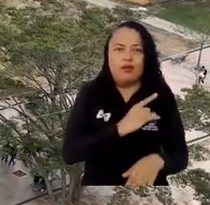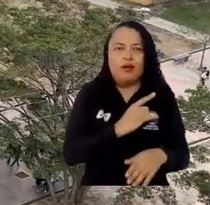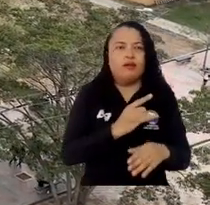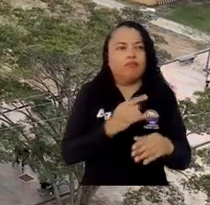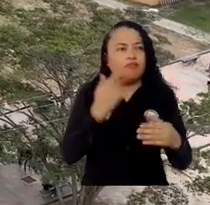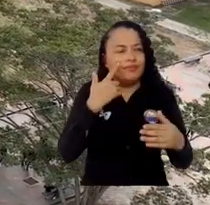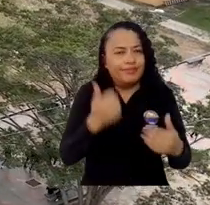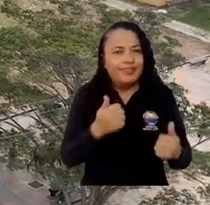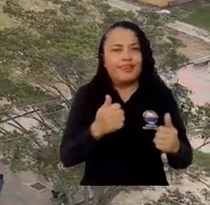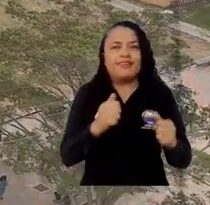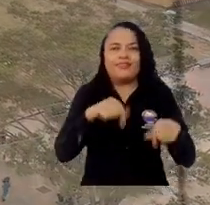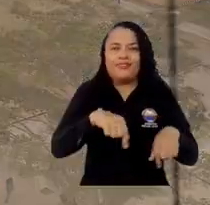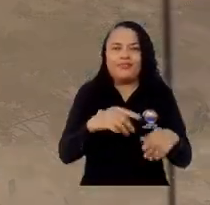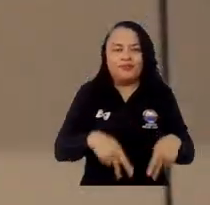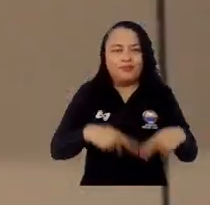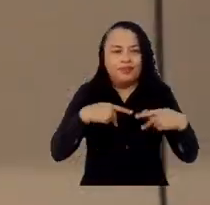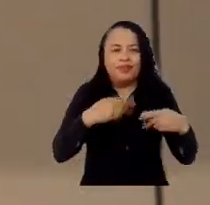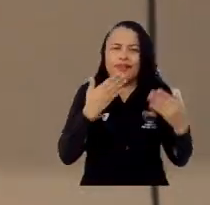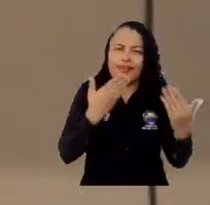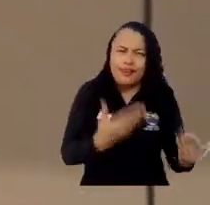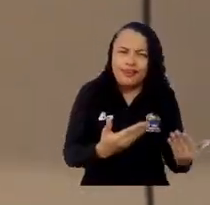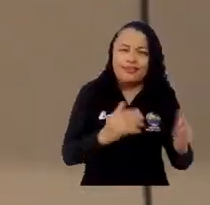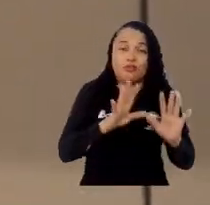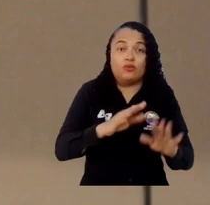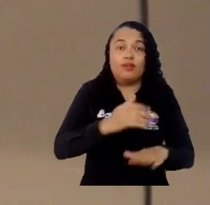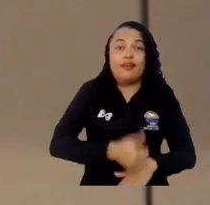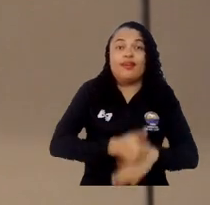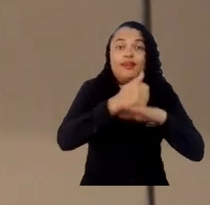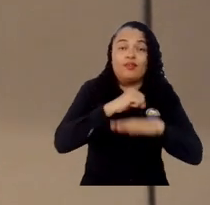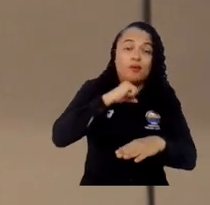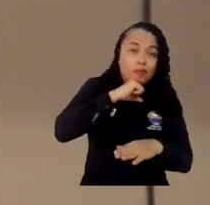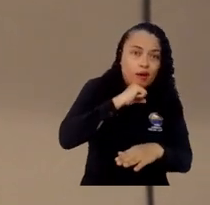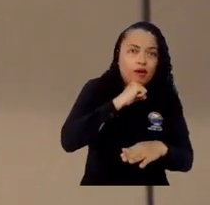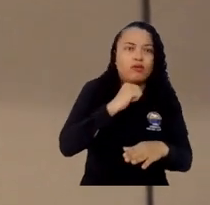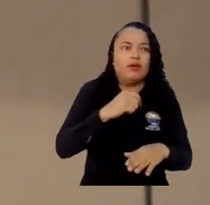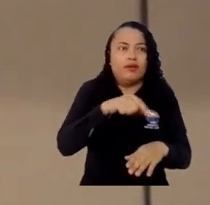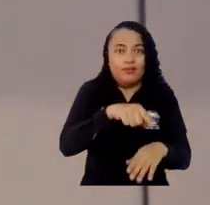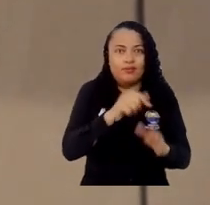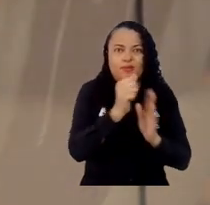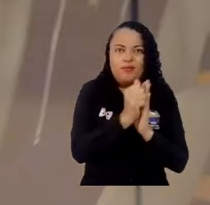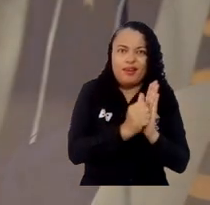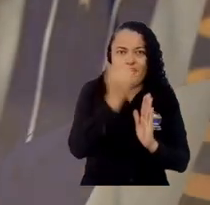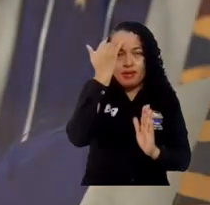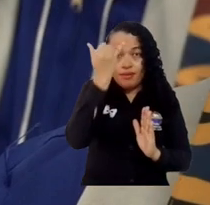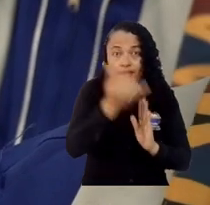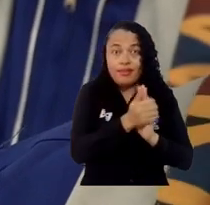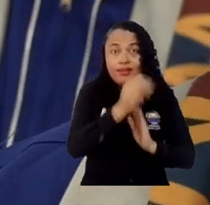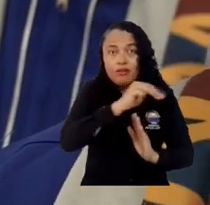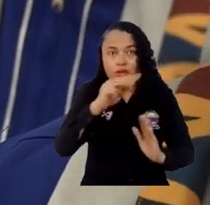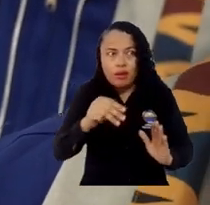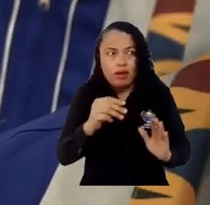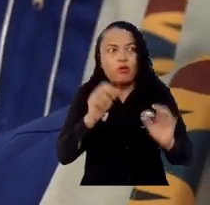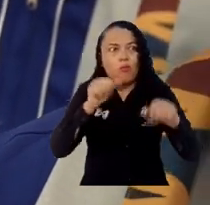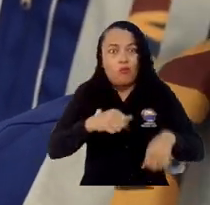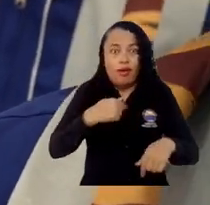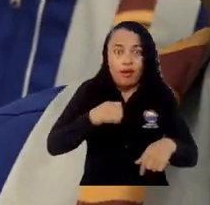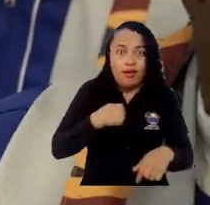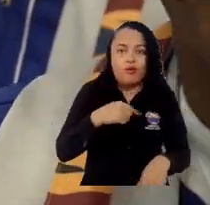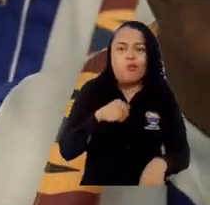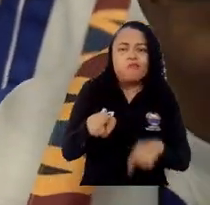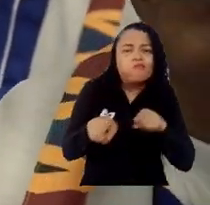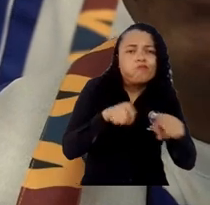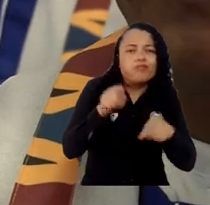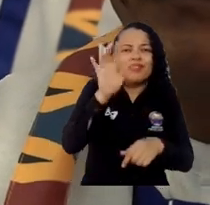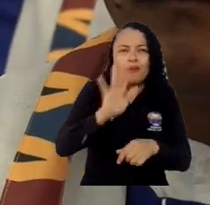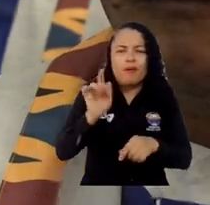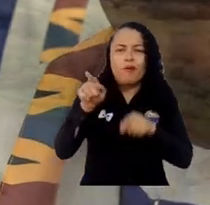vida y por ello agradece al rector Pablo Vera, quien a través de este programa le permite no solo a ella, sino a miles de estudiantes